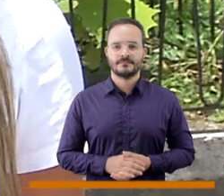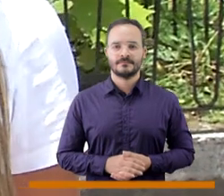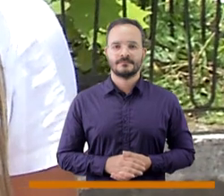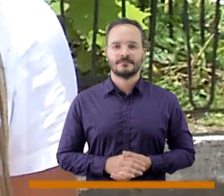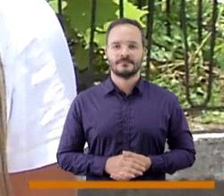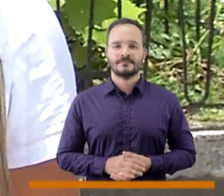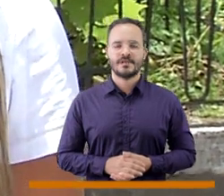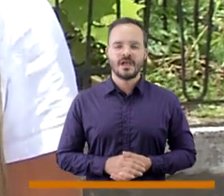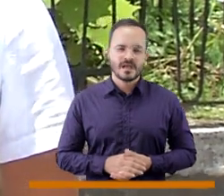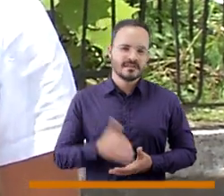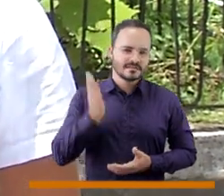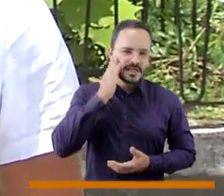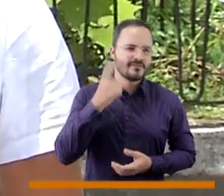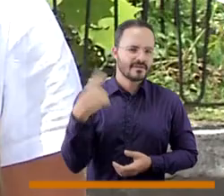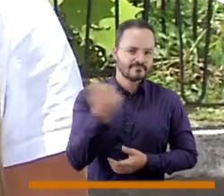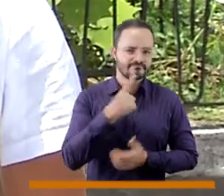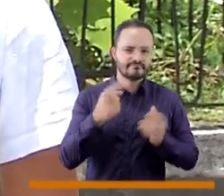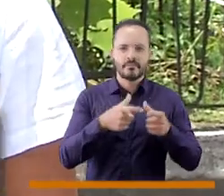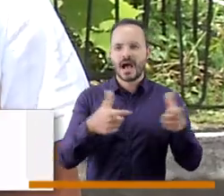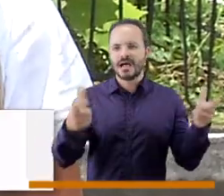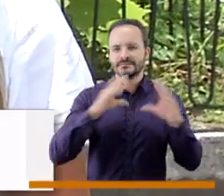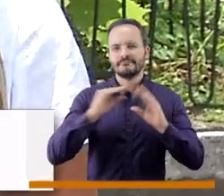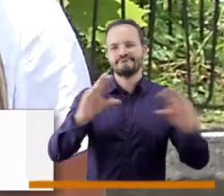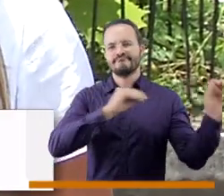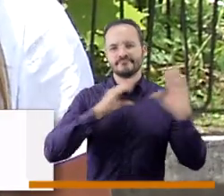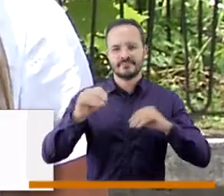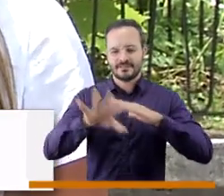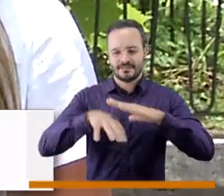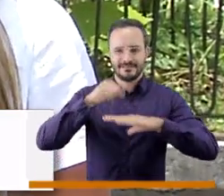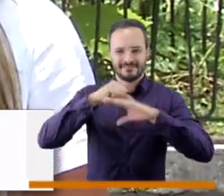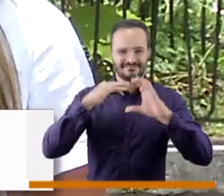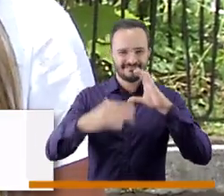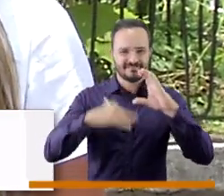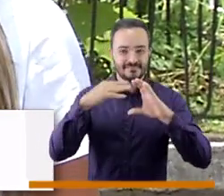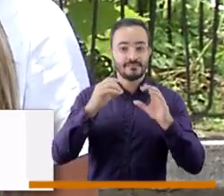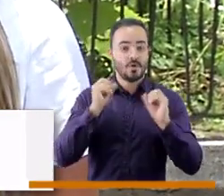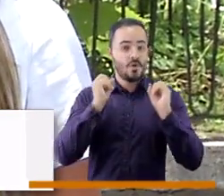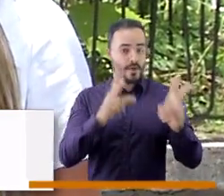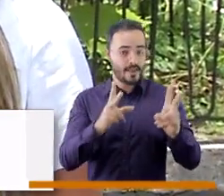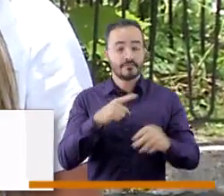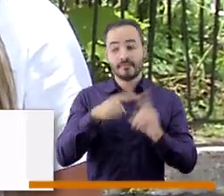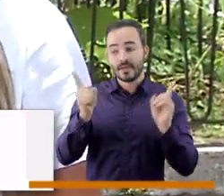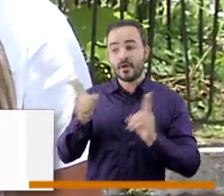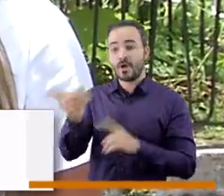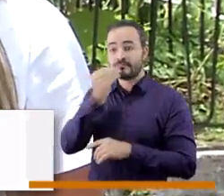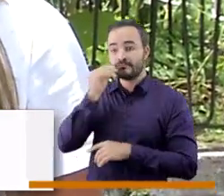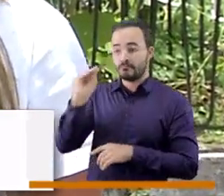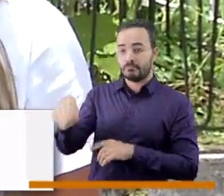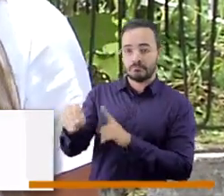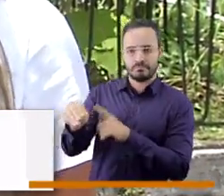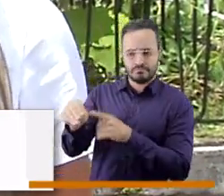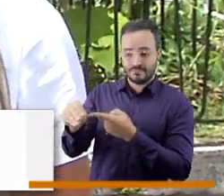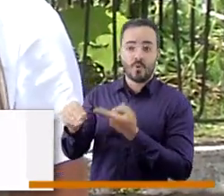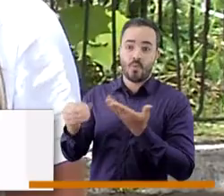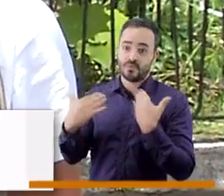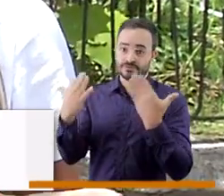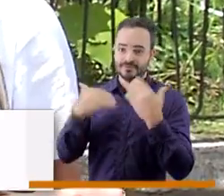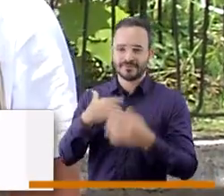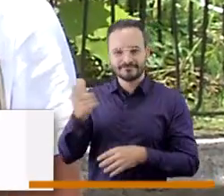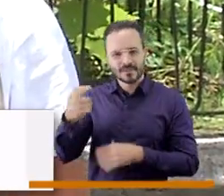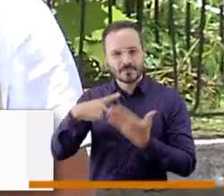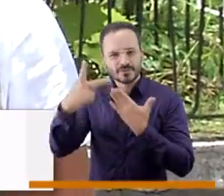Hablamos mucho de reciclaje, pero los residuos orgánicos también tienen una utilidad y proyectos sociales como PIRSA se encargan